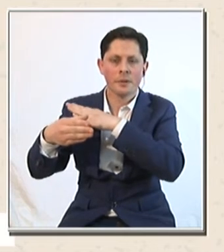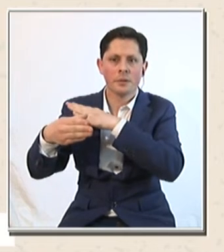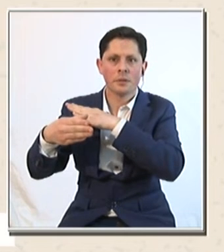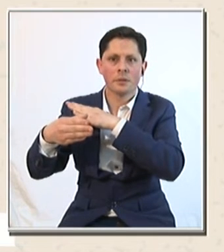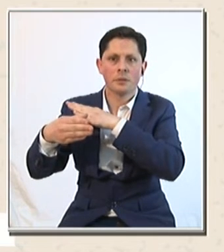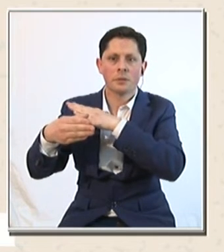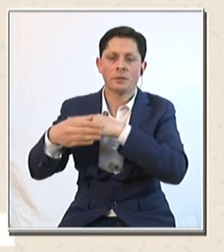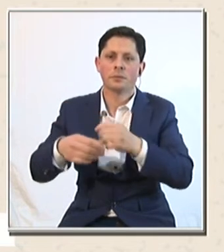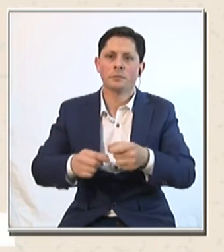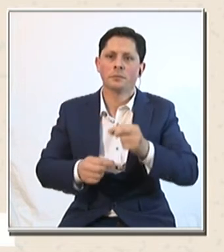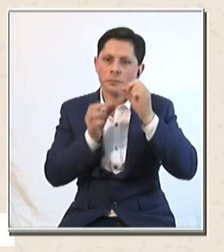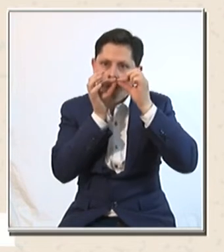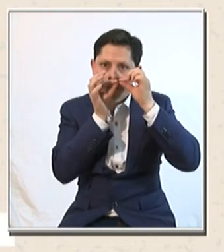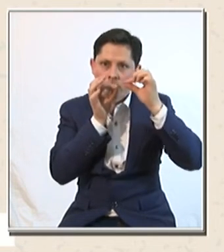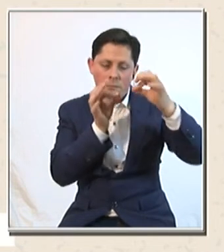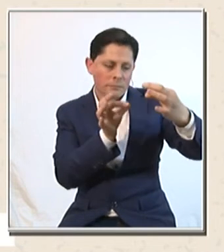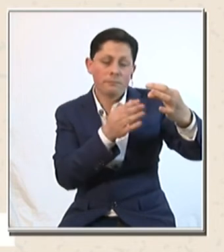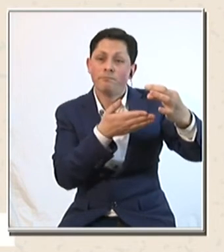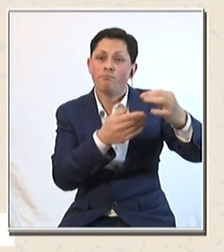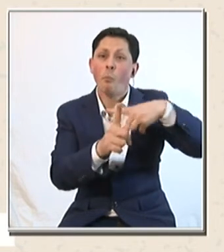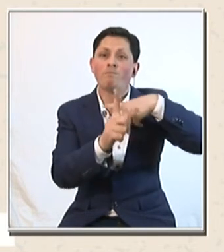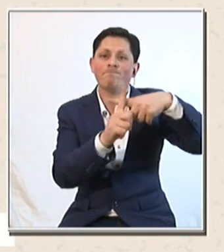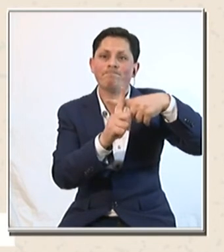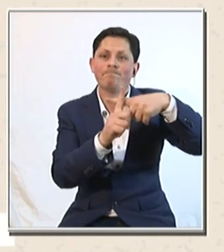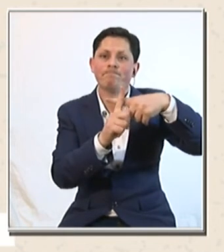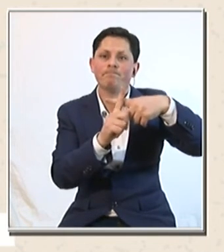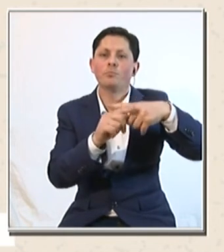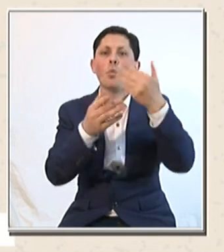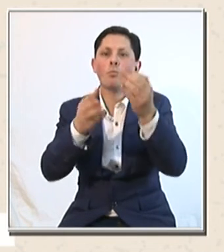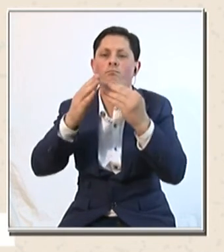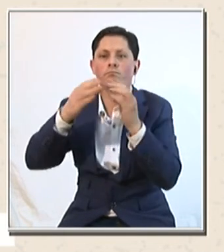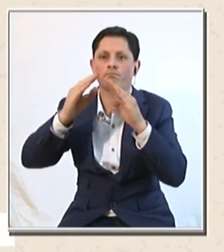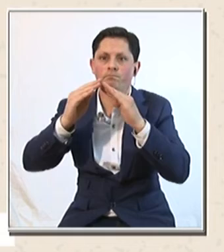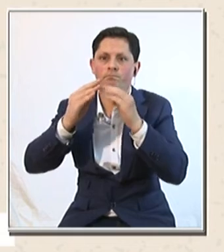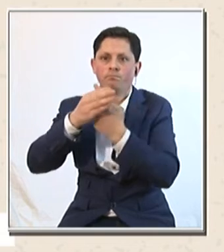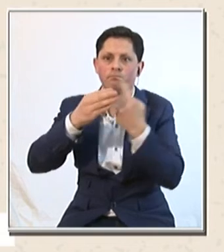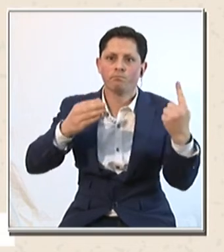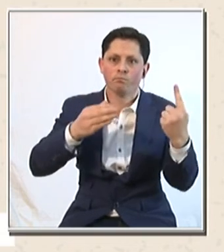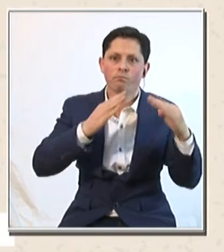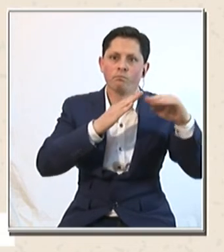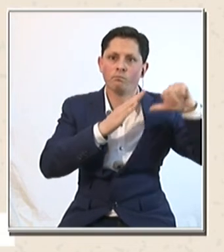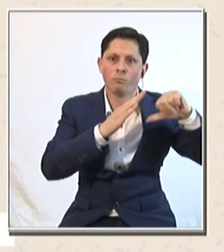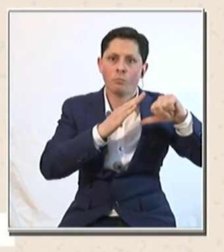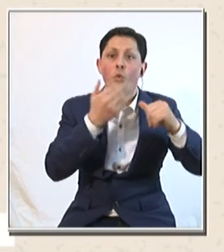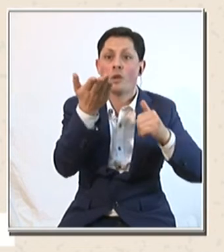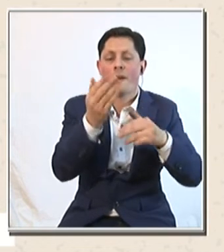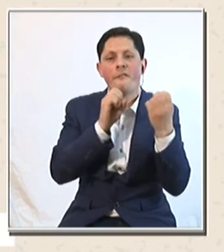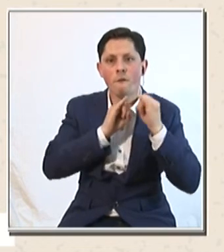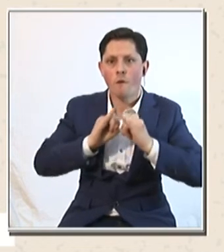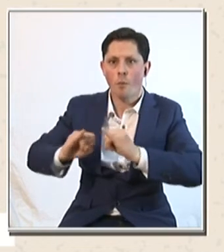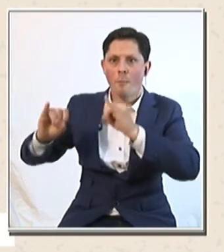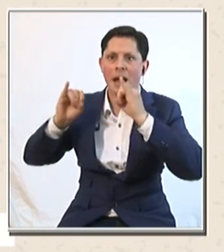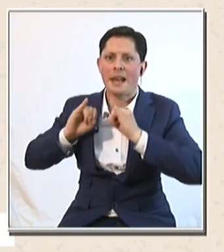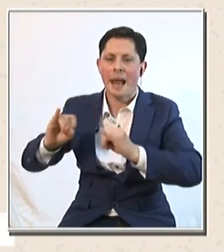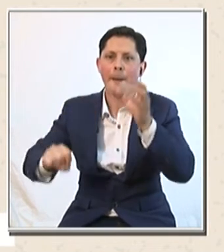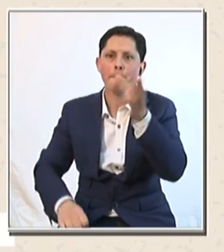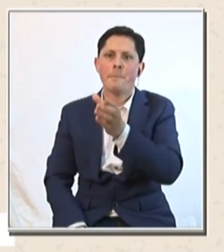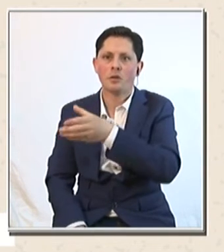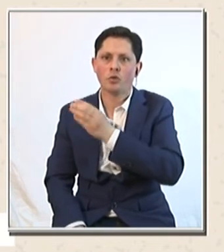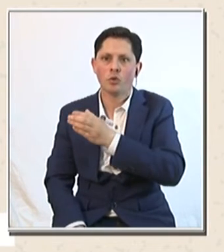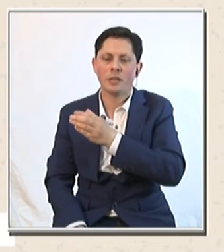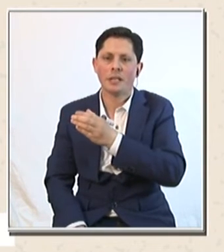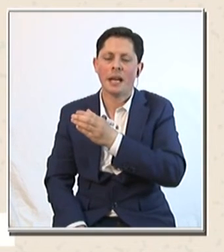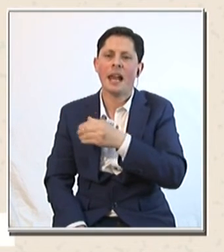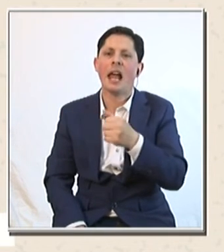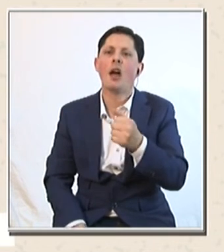de tener un resultado positivo, debe iniciar su aislamiento, informando a las personas con las que ha estado durante las